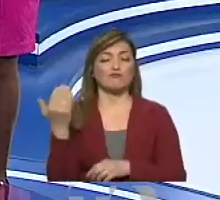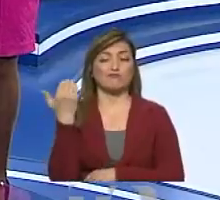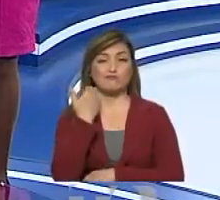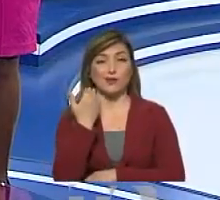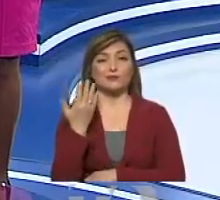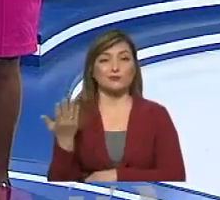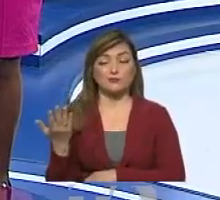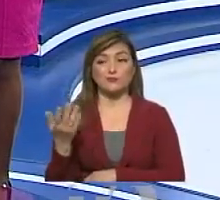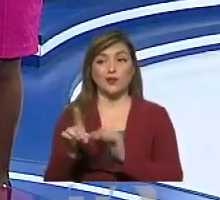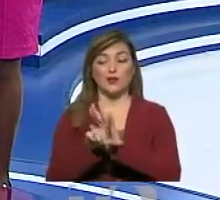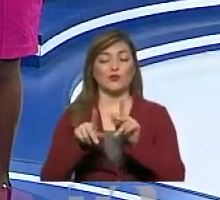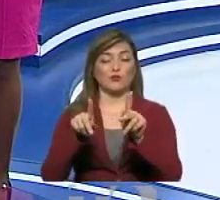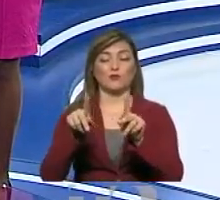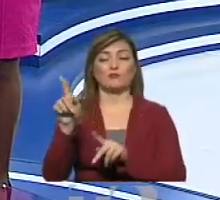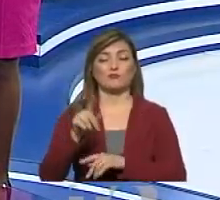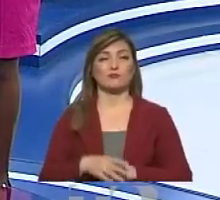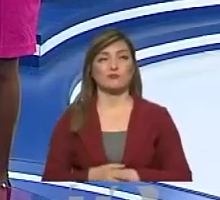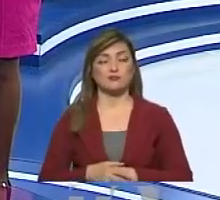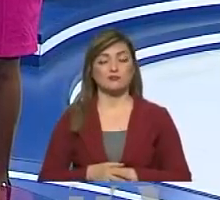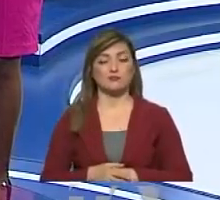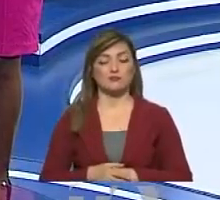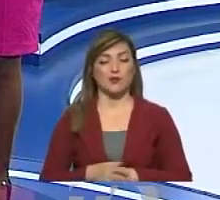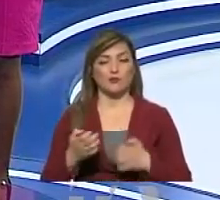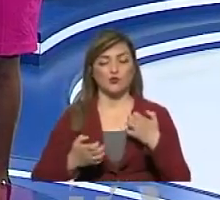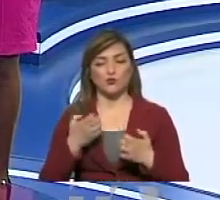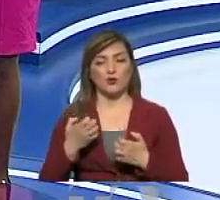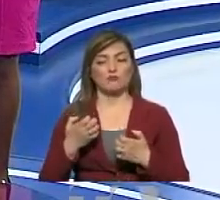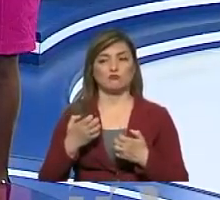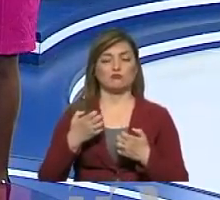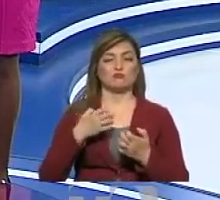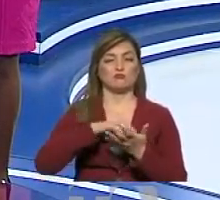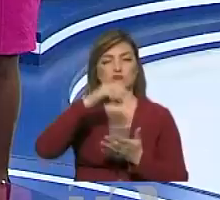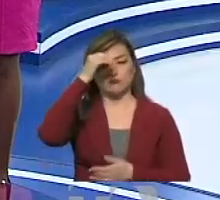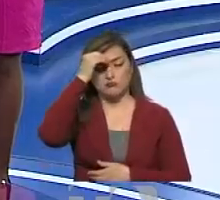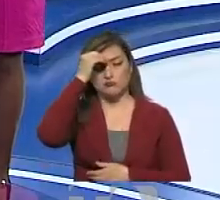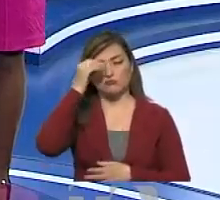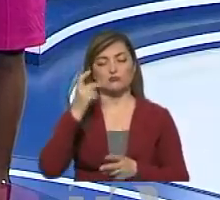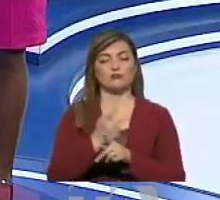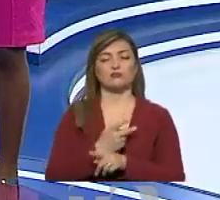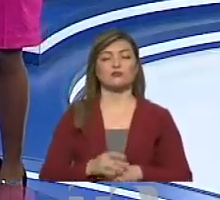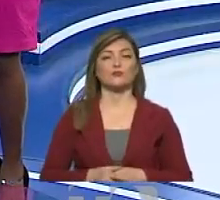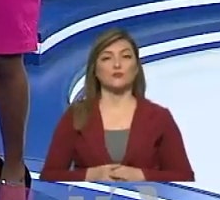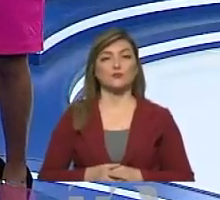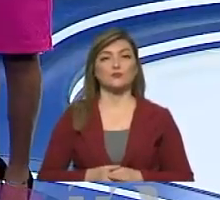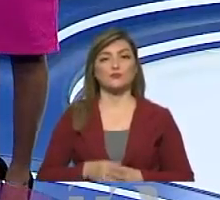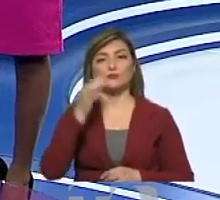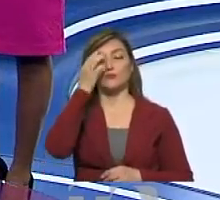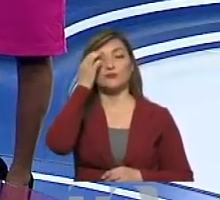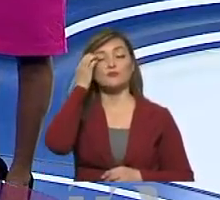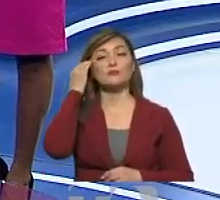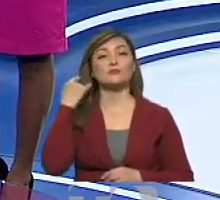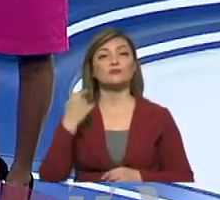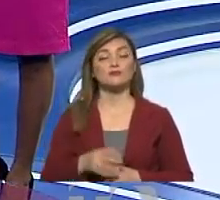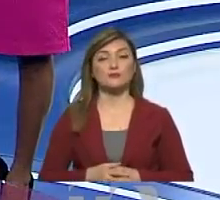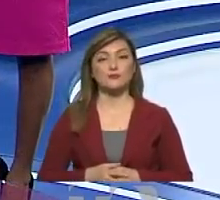permite, pero definitivamente tanto en lo académico como en lo emocional están terrible. Perdidos, por ejemplo, ¿qué va a pasar con aquellos chiquitos